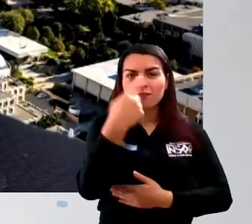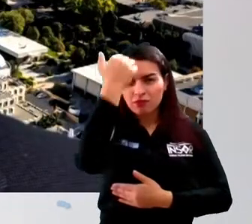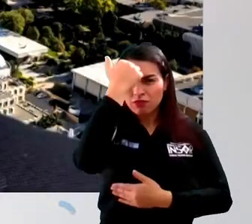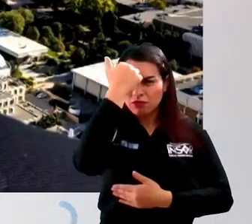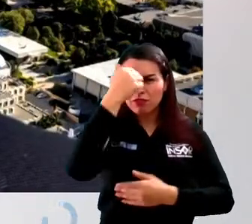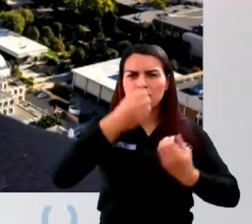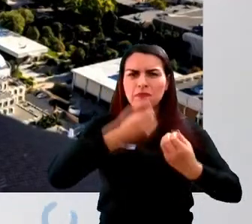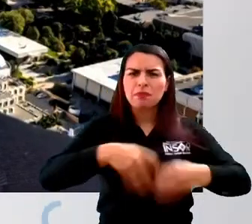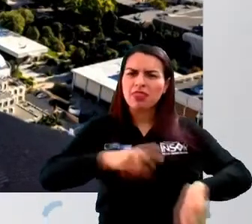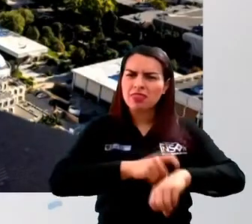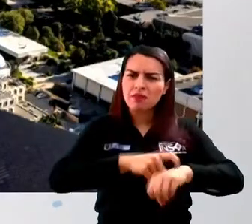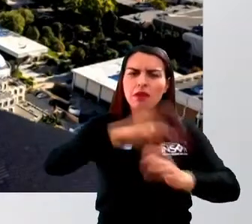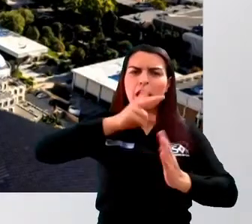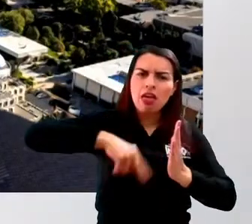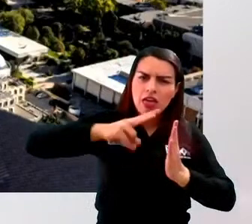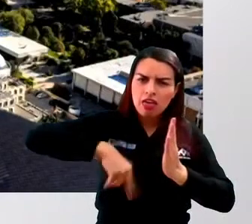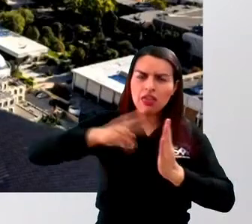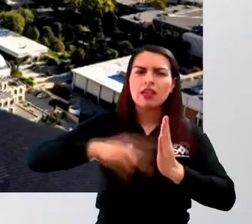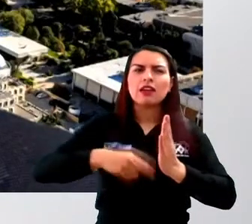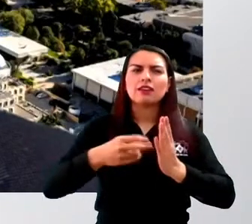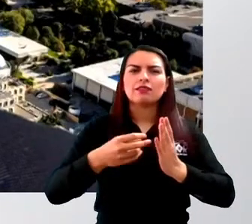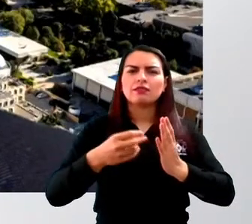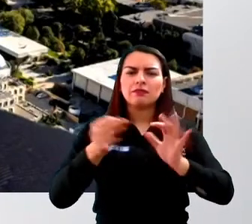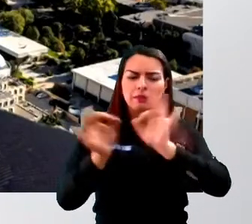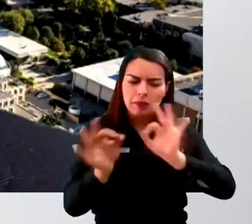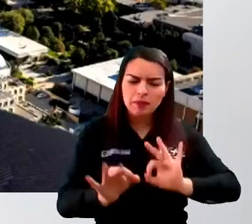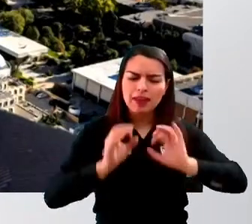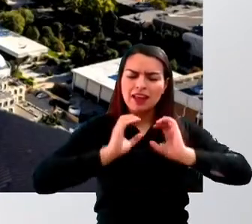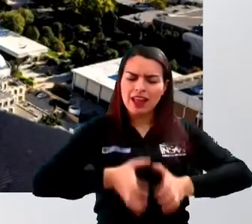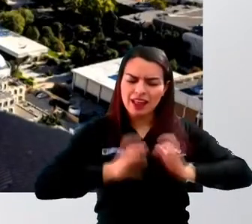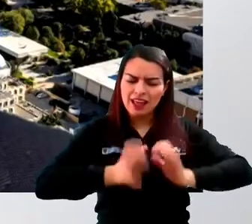y preparando sus clases.